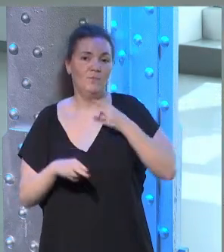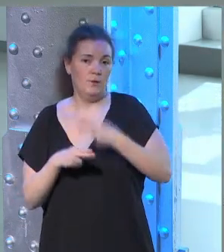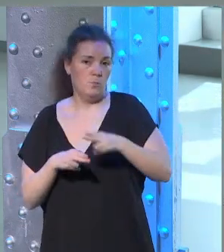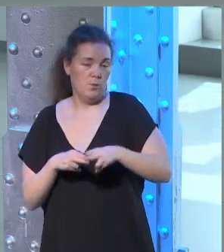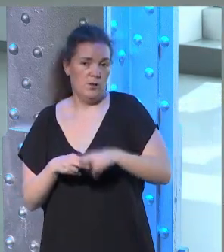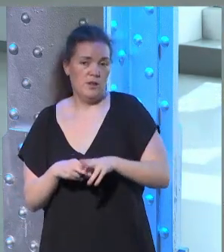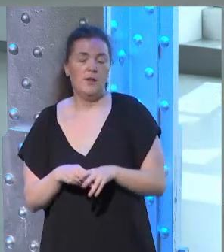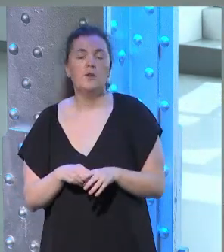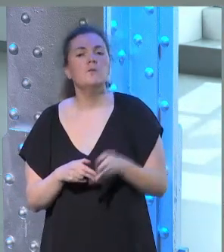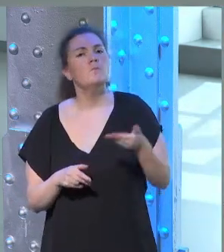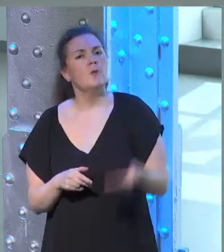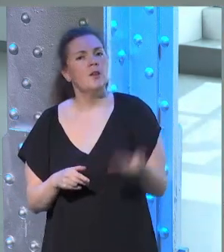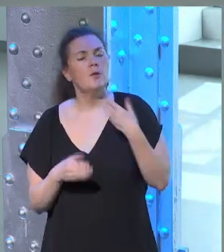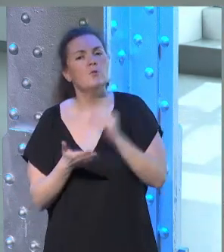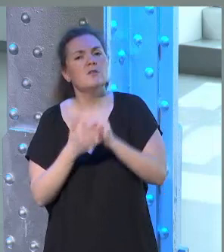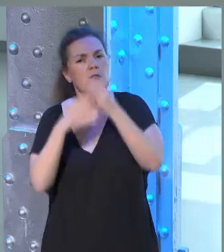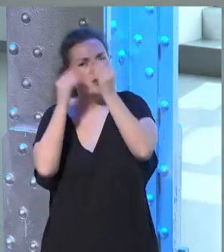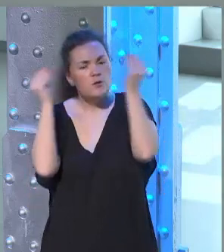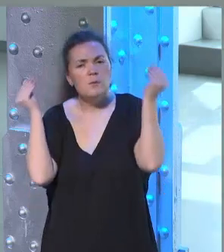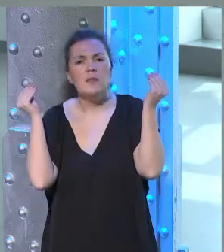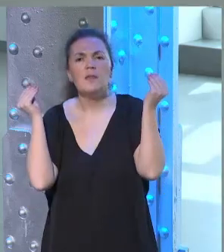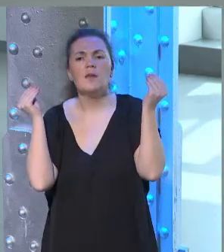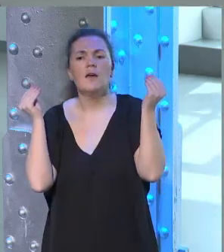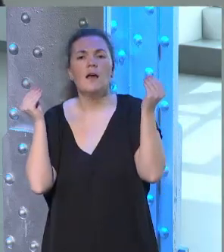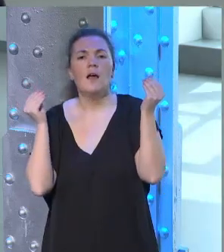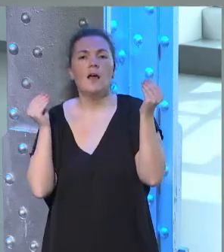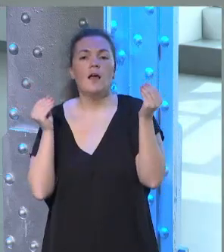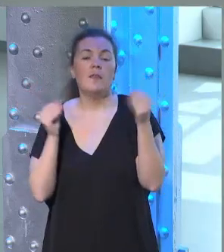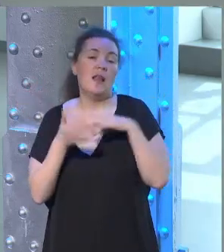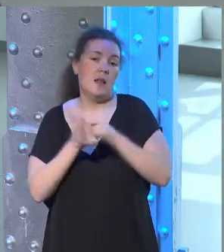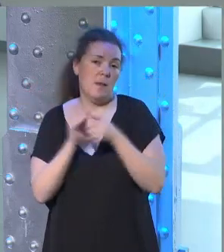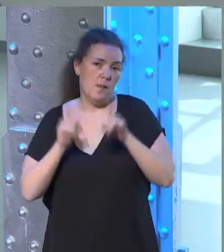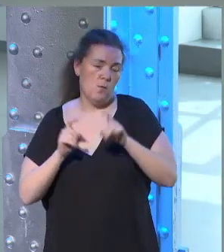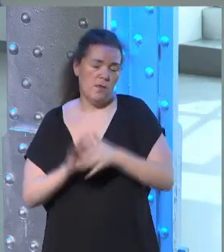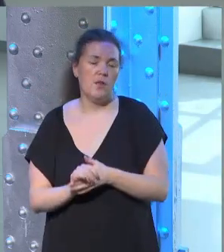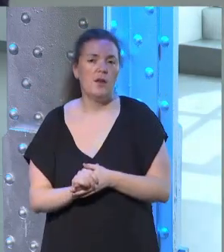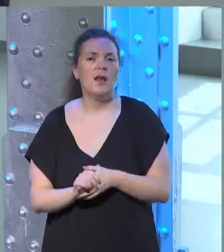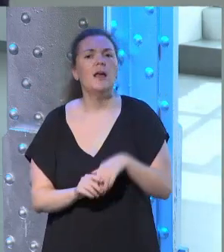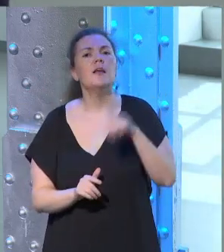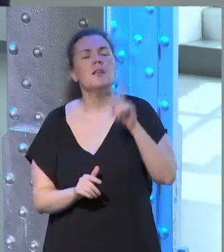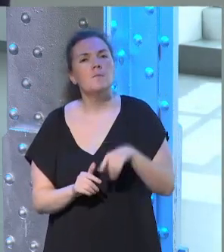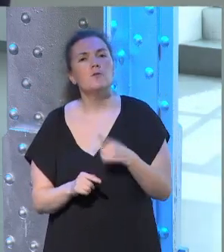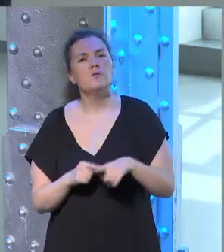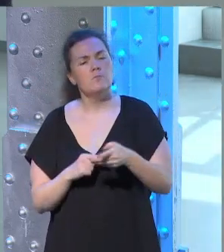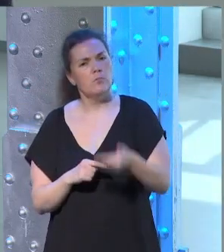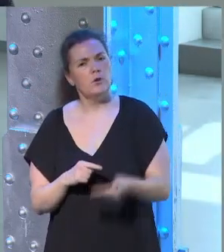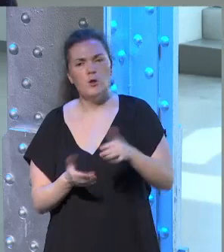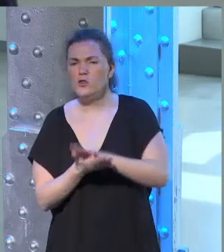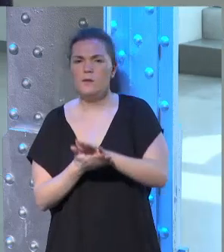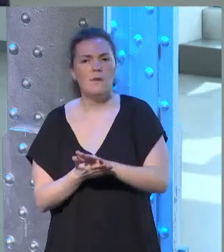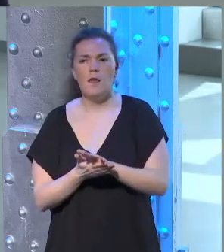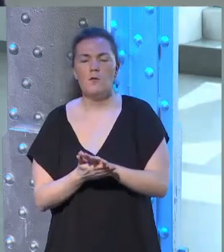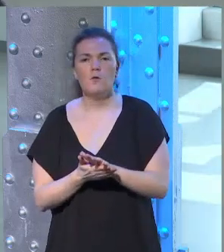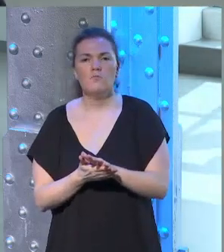creo que es muy importante y se olvida muchas veces de meterlo en los grandes planes, ¿no? Y luego hay otro elemento muy adicional del que no se ha hablado, es, le